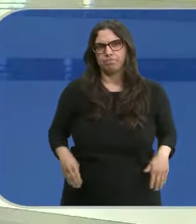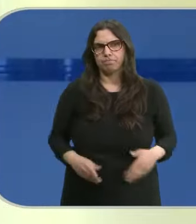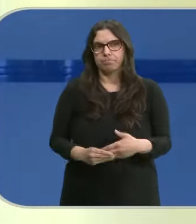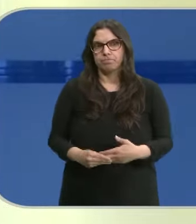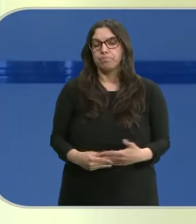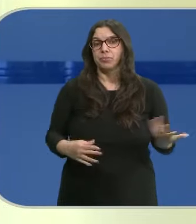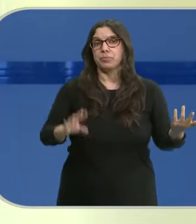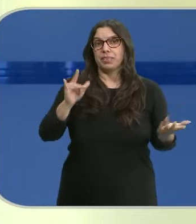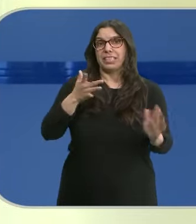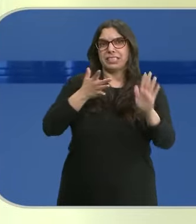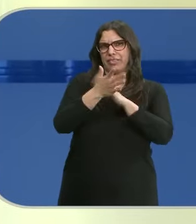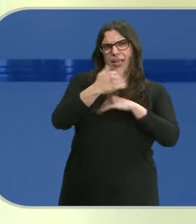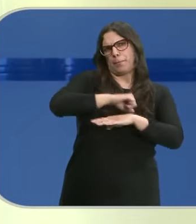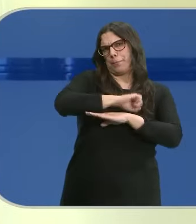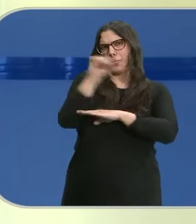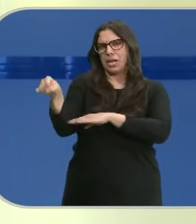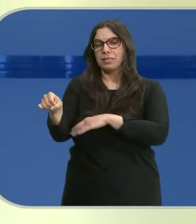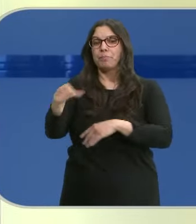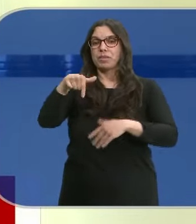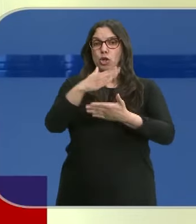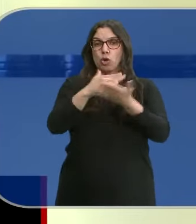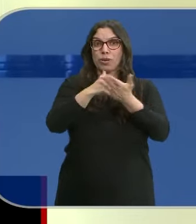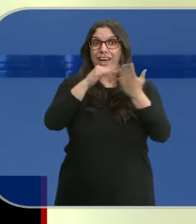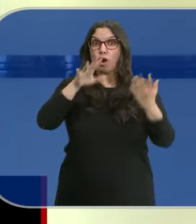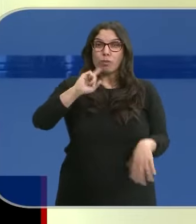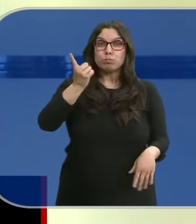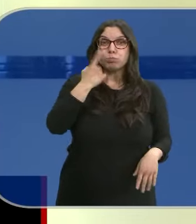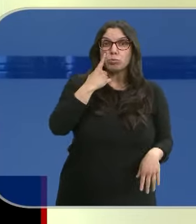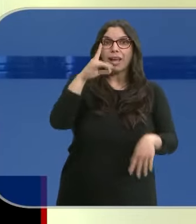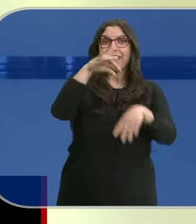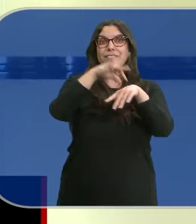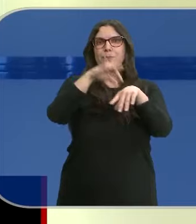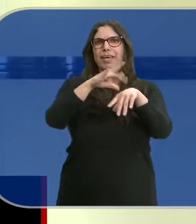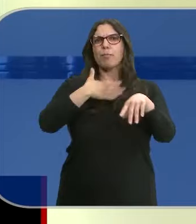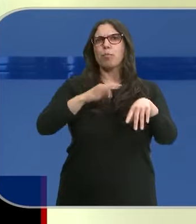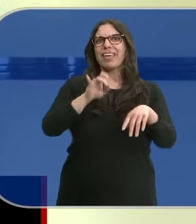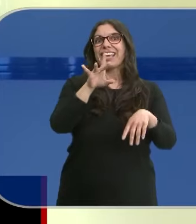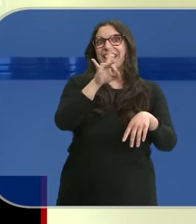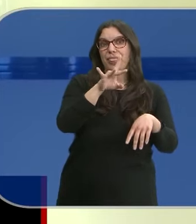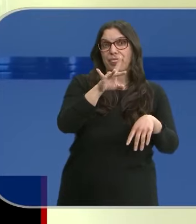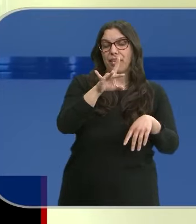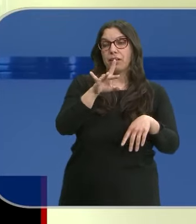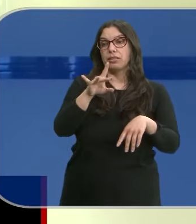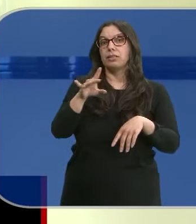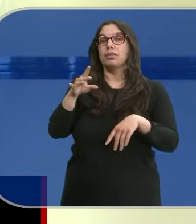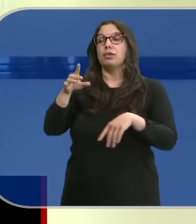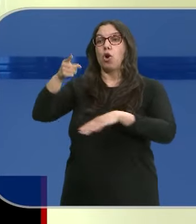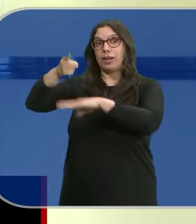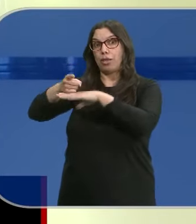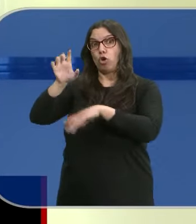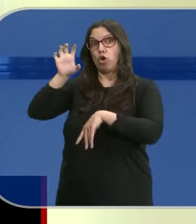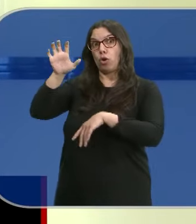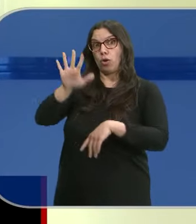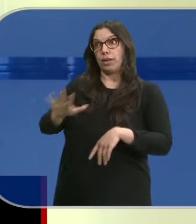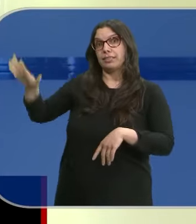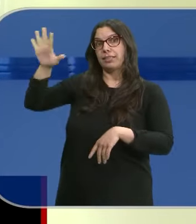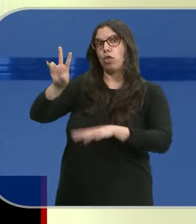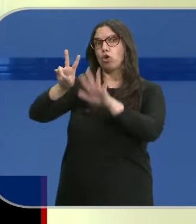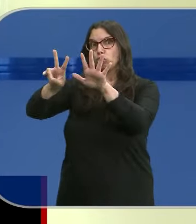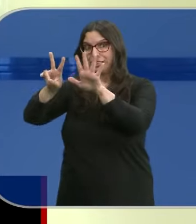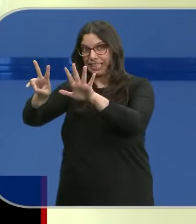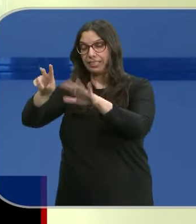Sí, de hecho se supera con creces. La comunidad diagnostica a día de hoy hasta 15 patologías frente a las 7 actualmente obligatorias... ...y frente a